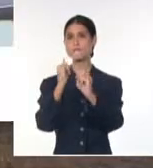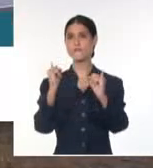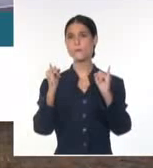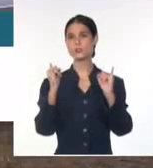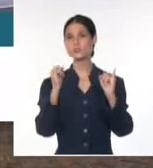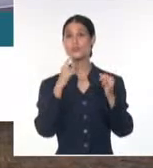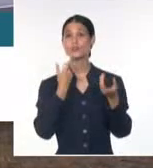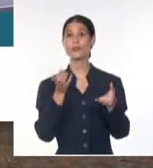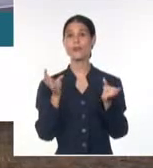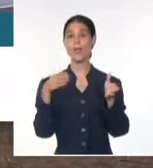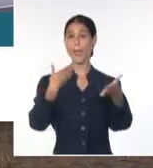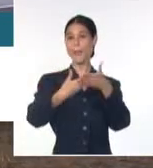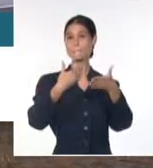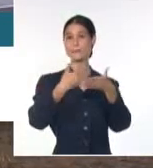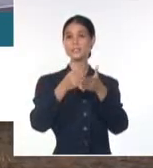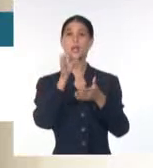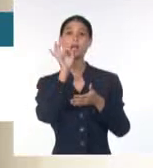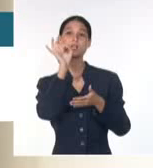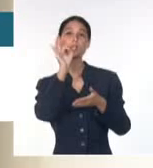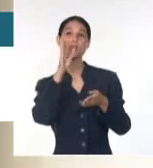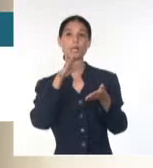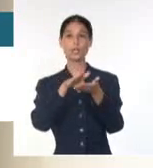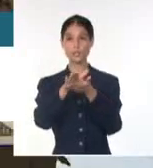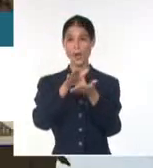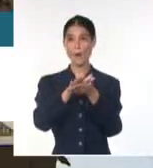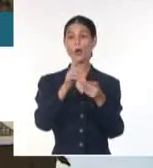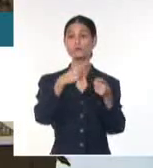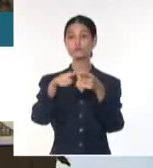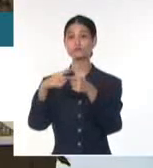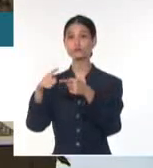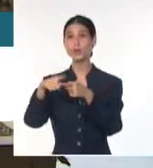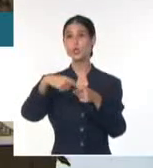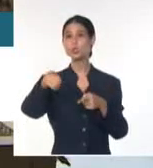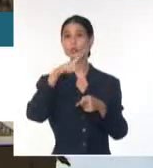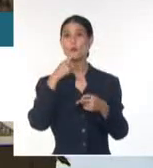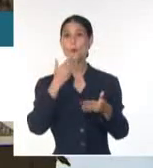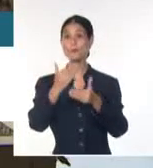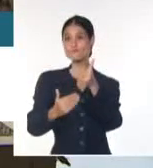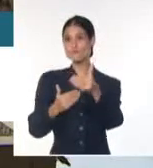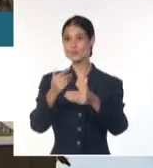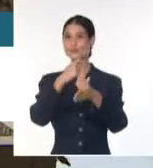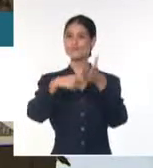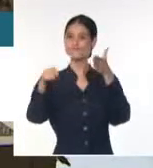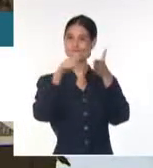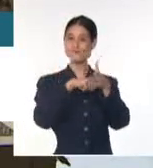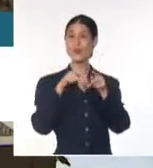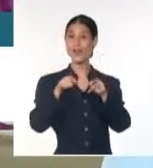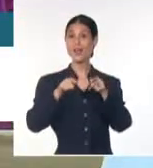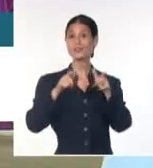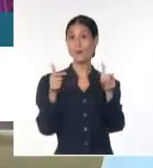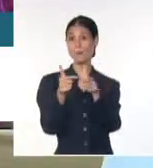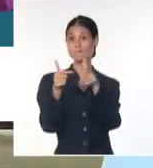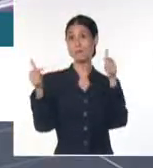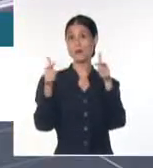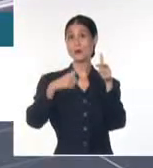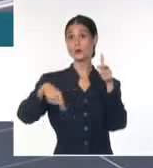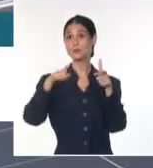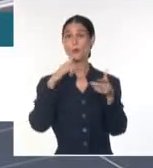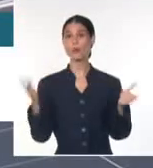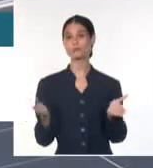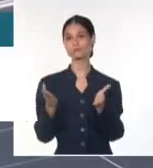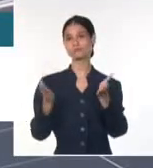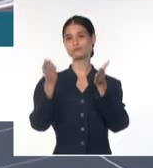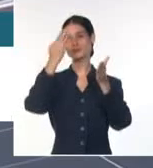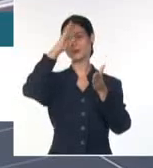para exponer experiencias y proyecciones referidas a la gradual expansión en sus bases de producción